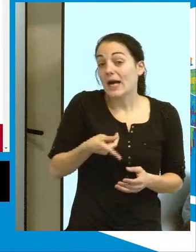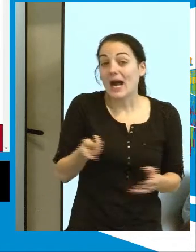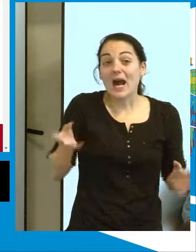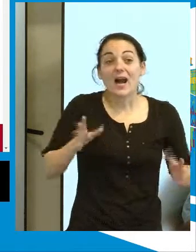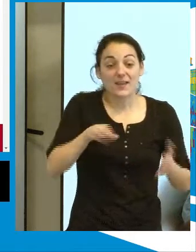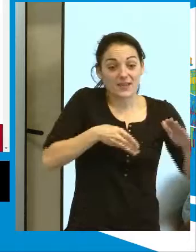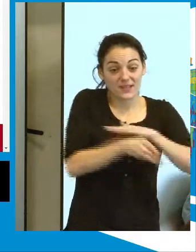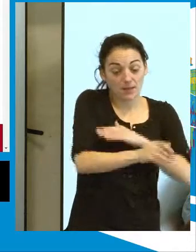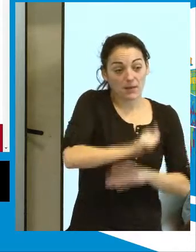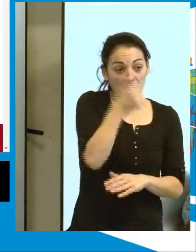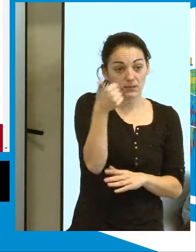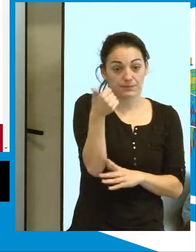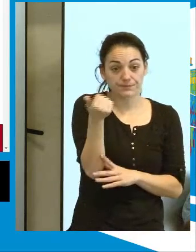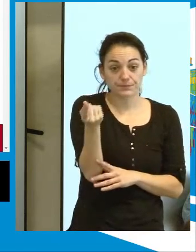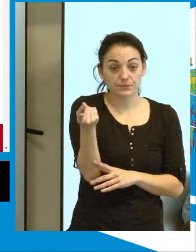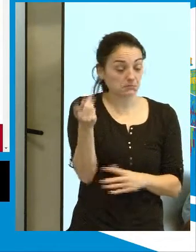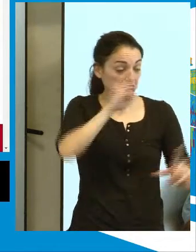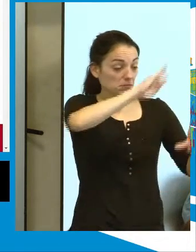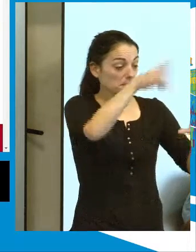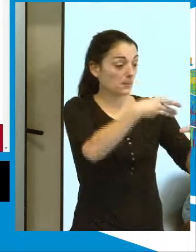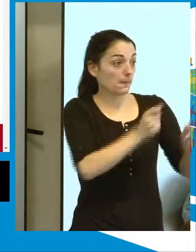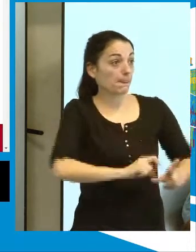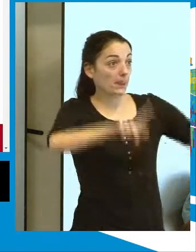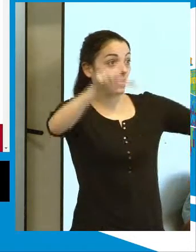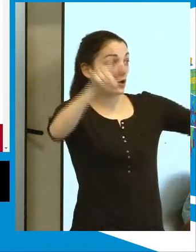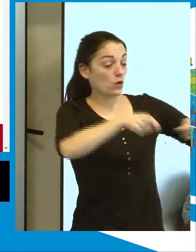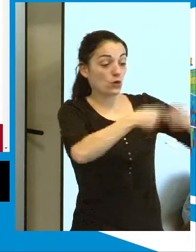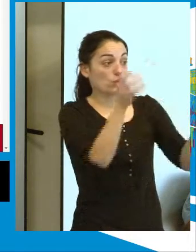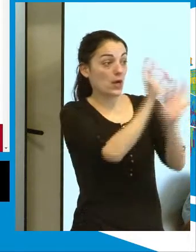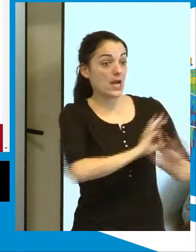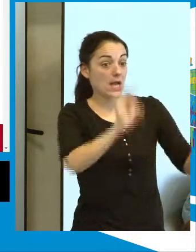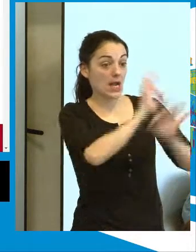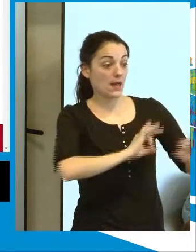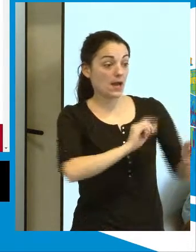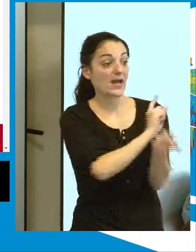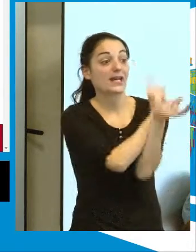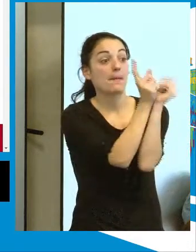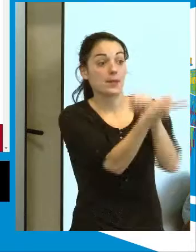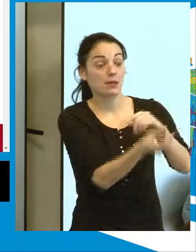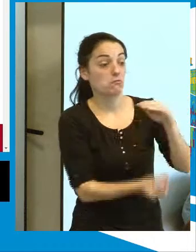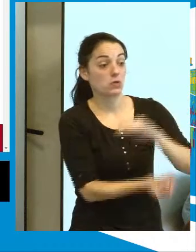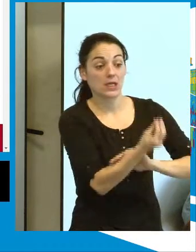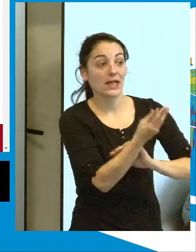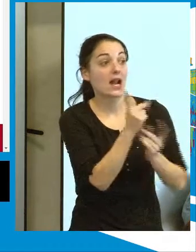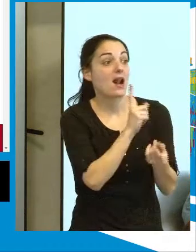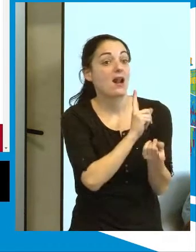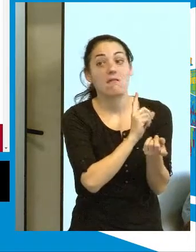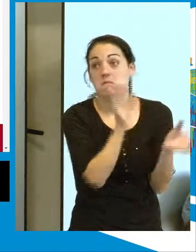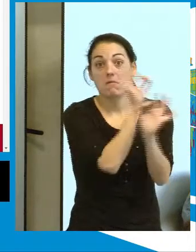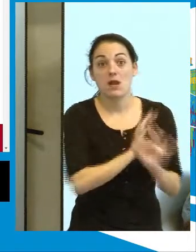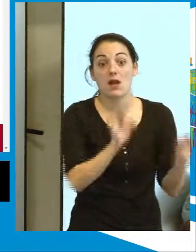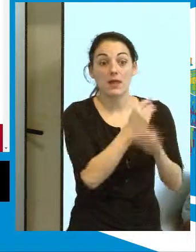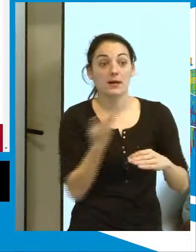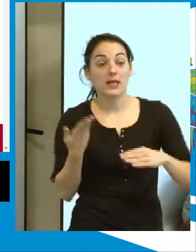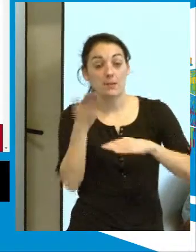accesible. La web está ahí y no hemos roto nada, no hemos cambiado nada de la web origen. La web sigue estando, lo que pasa es que la presentamos, en